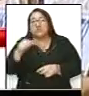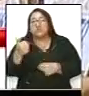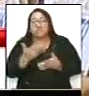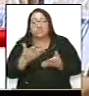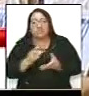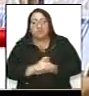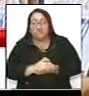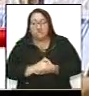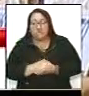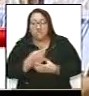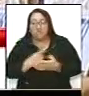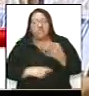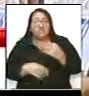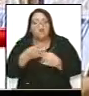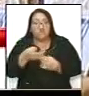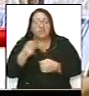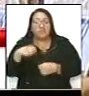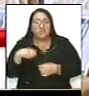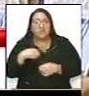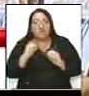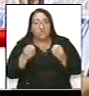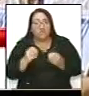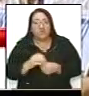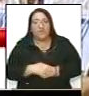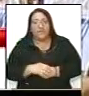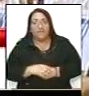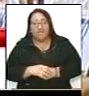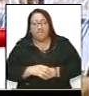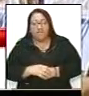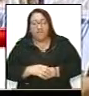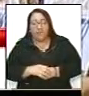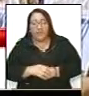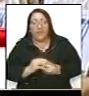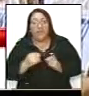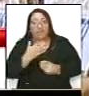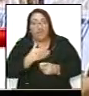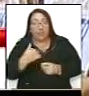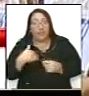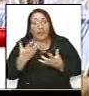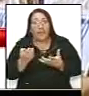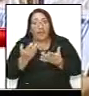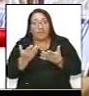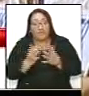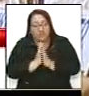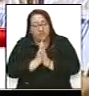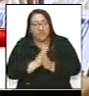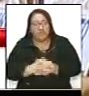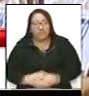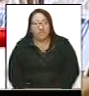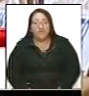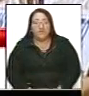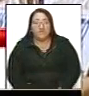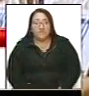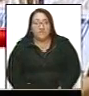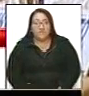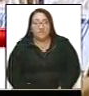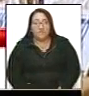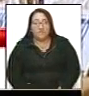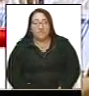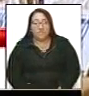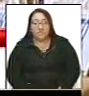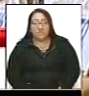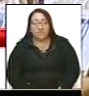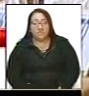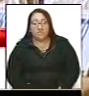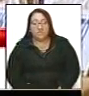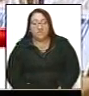sentido lo que realmente necesitan nuestros jóvenes, ¿no? Entonces, Presidenta, quisiera pedirle de manera formal